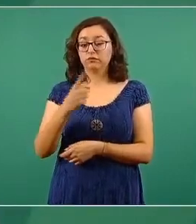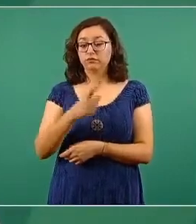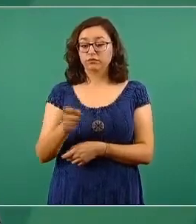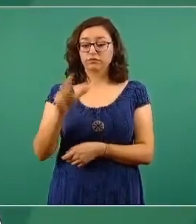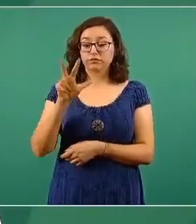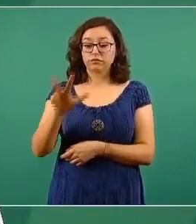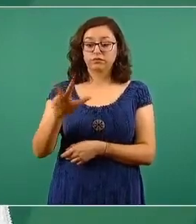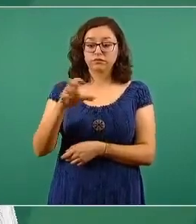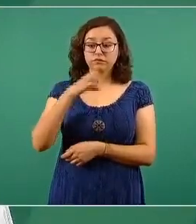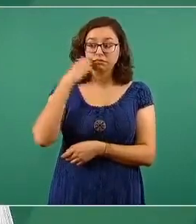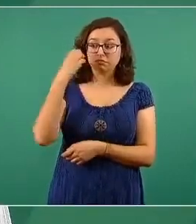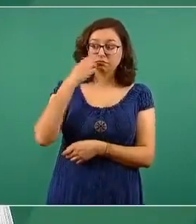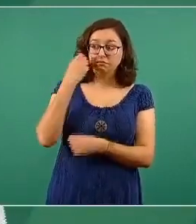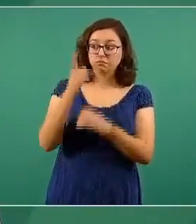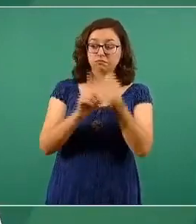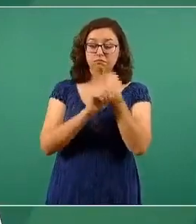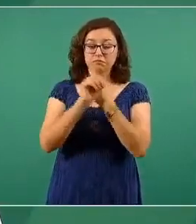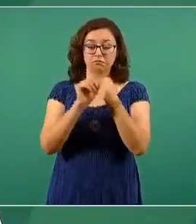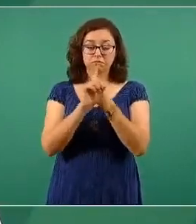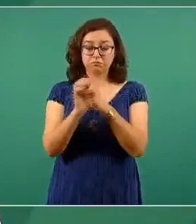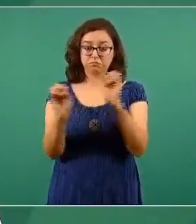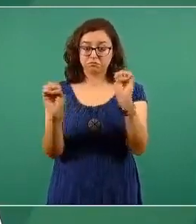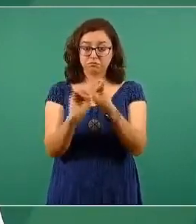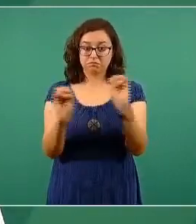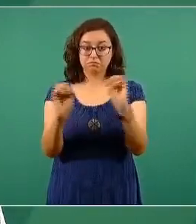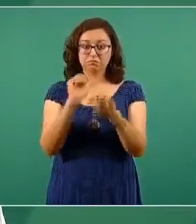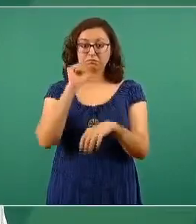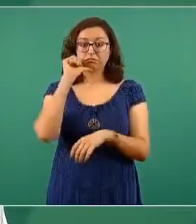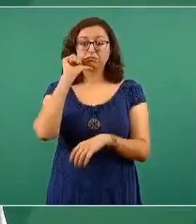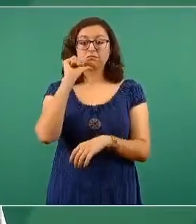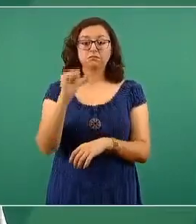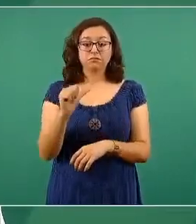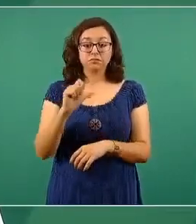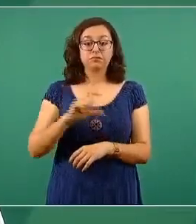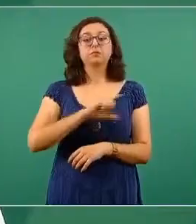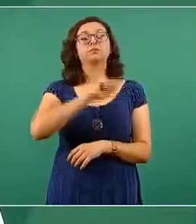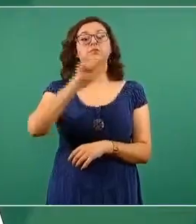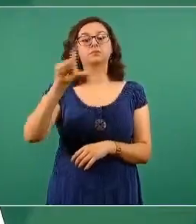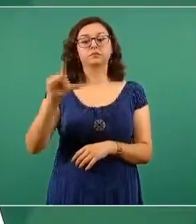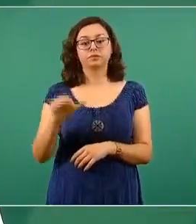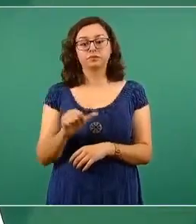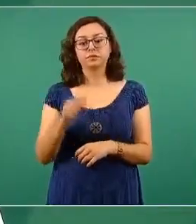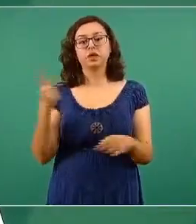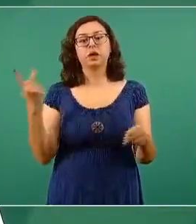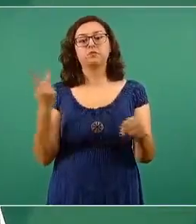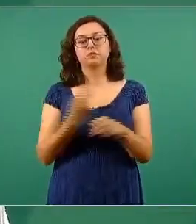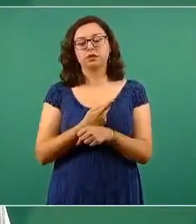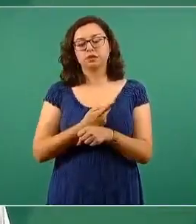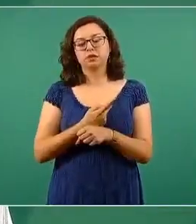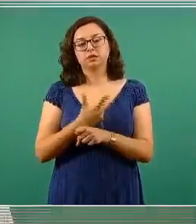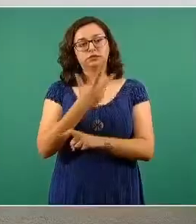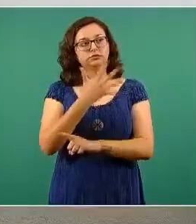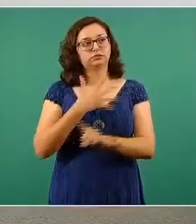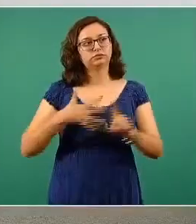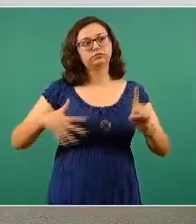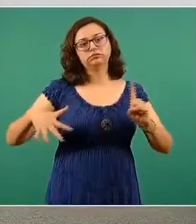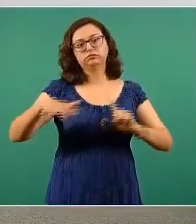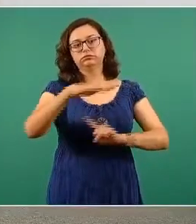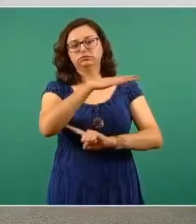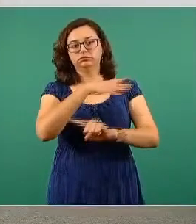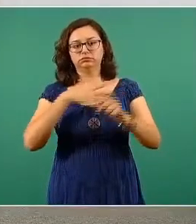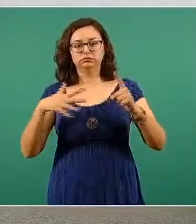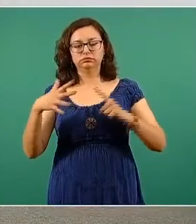118 escuelas no tuvieron este tipo de elementos. Ya luego obviamente vino el elemento que